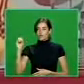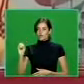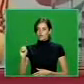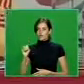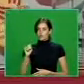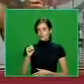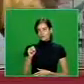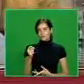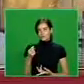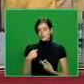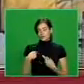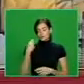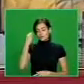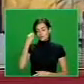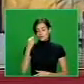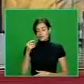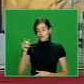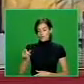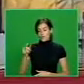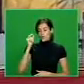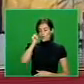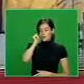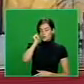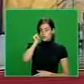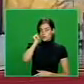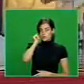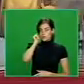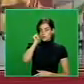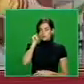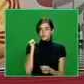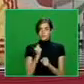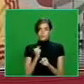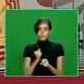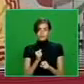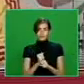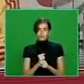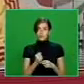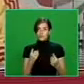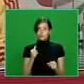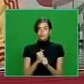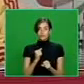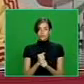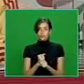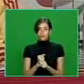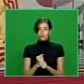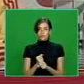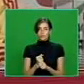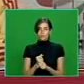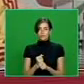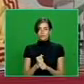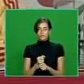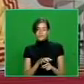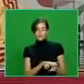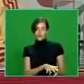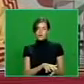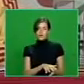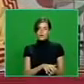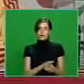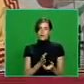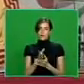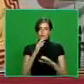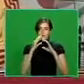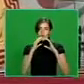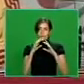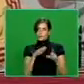haciendo era una mujer Tan trabajadora la ignoran los medios de